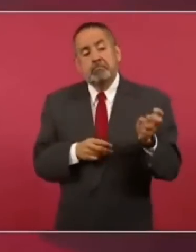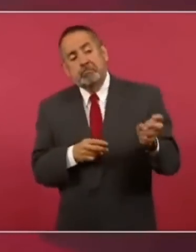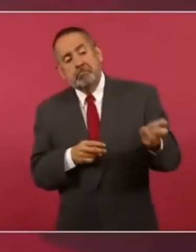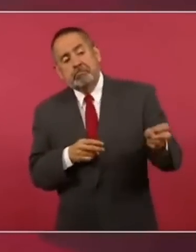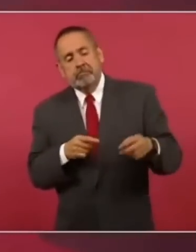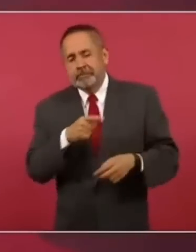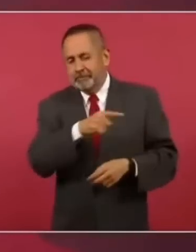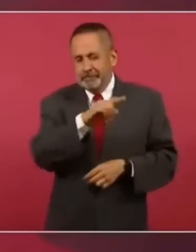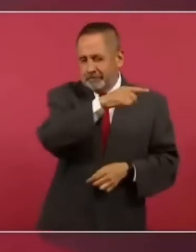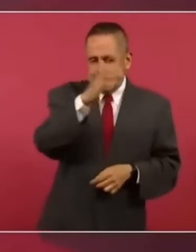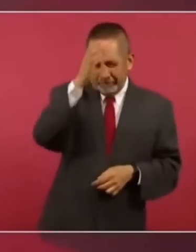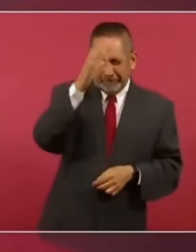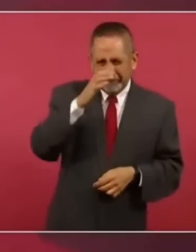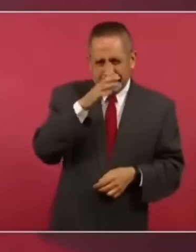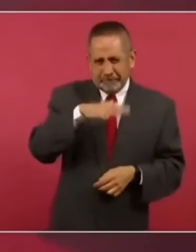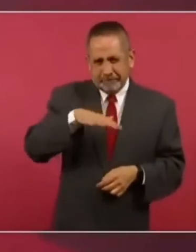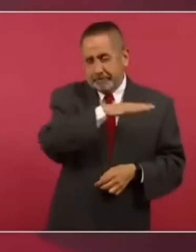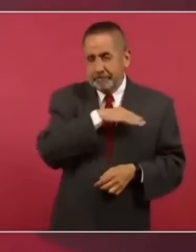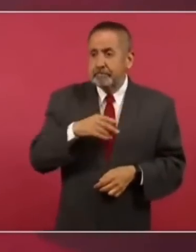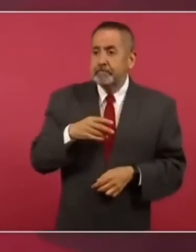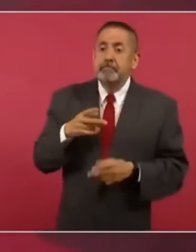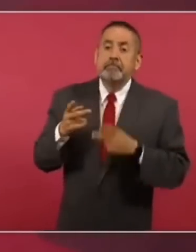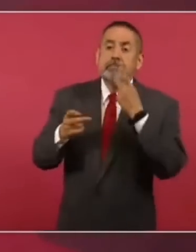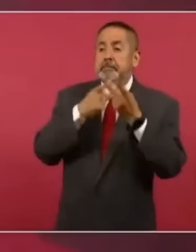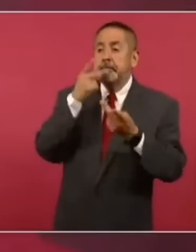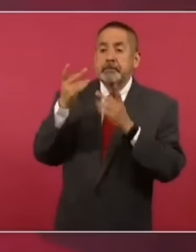allá en Coahuila